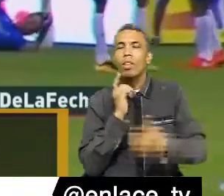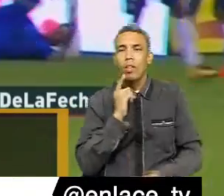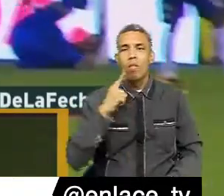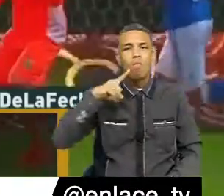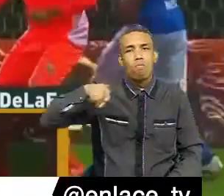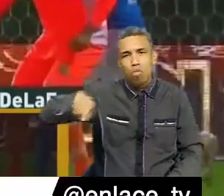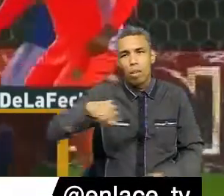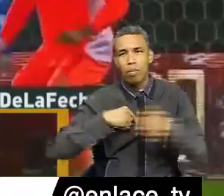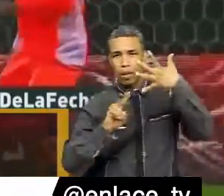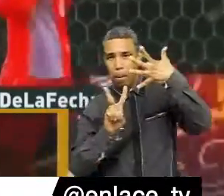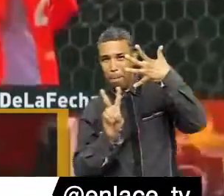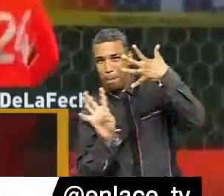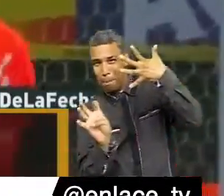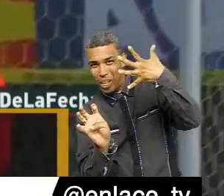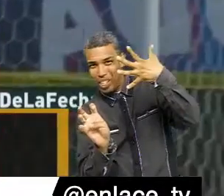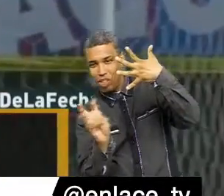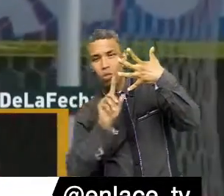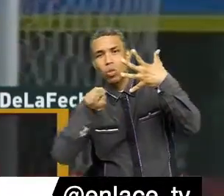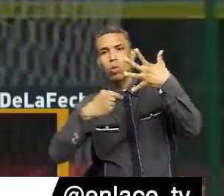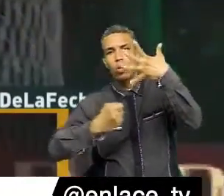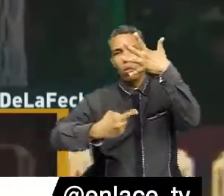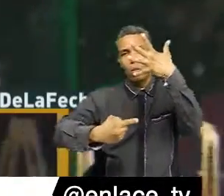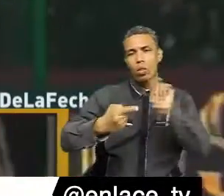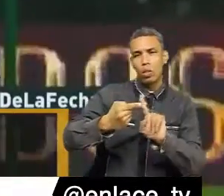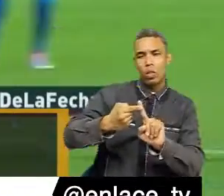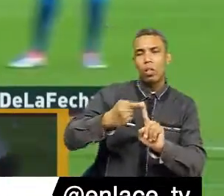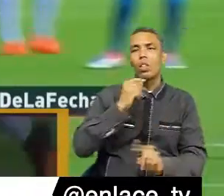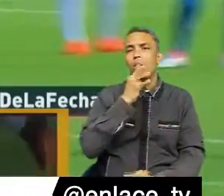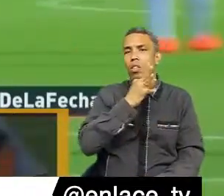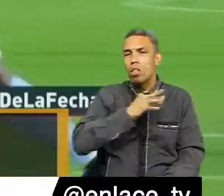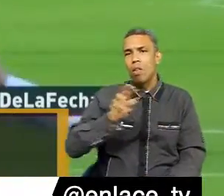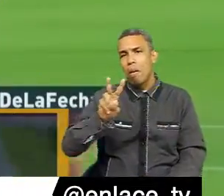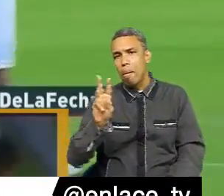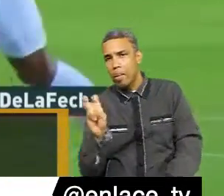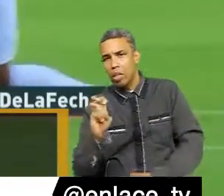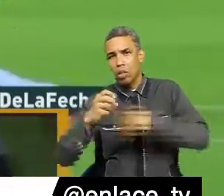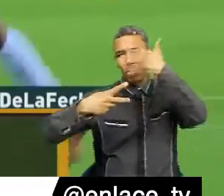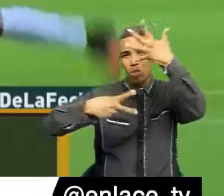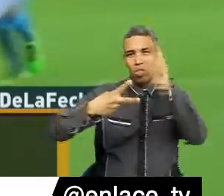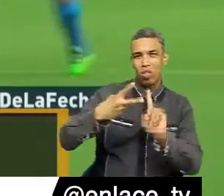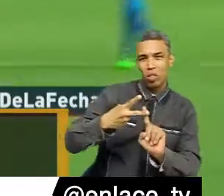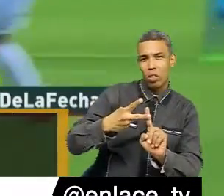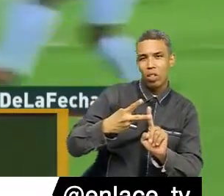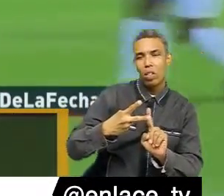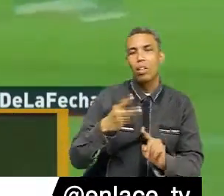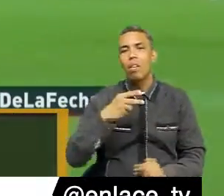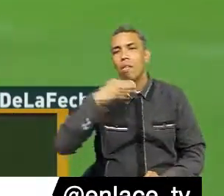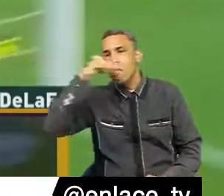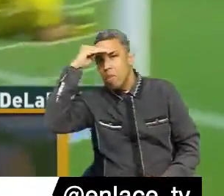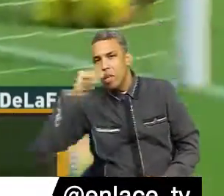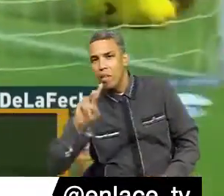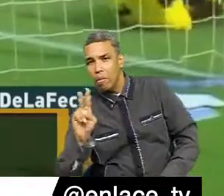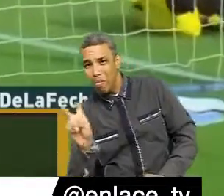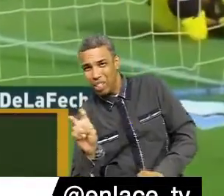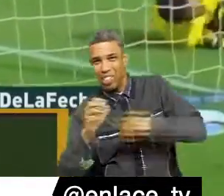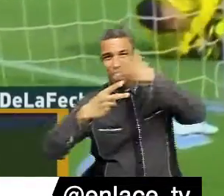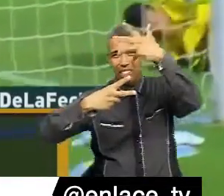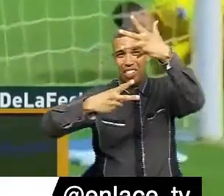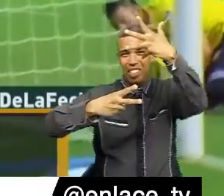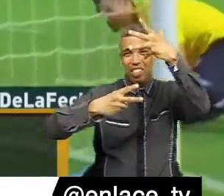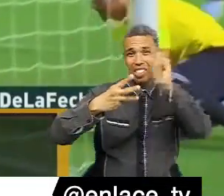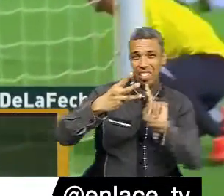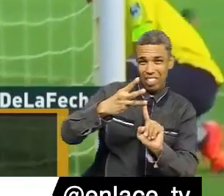con 28 puntos. Sexto lugar para Independiente Santa Fe con 28. Séptimo lugar, Independiente Medellín, 27 puntos, los